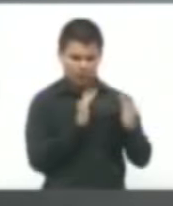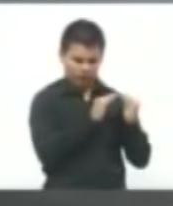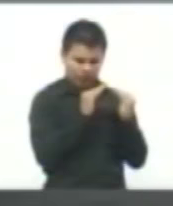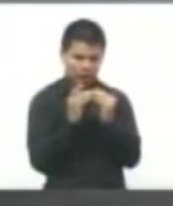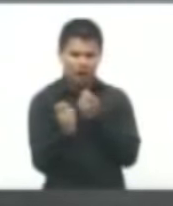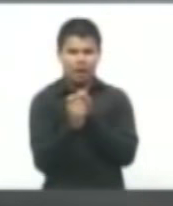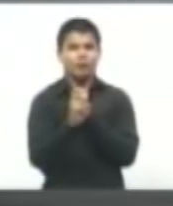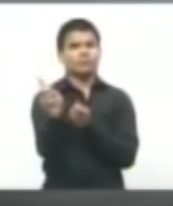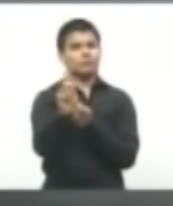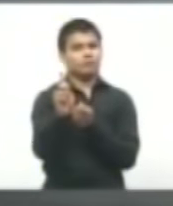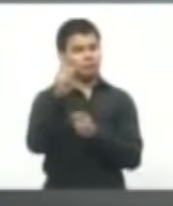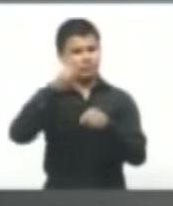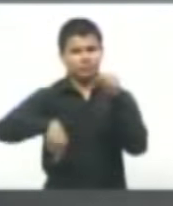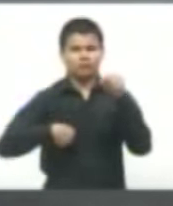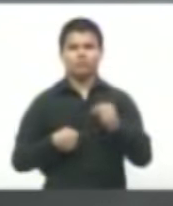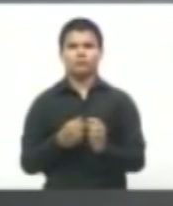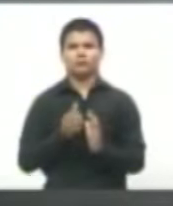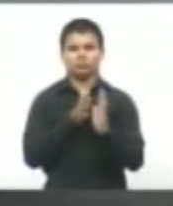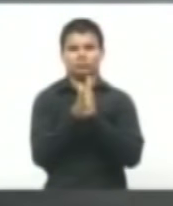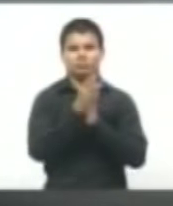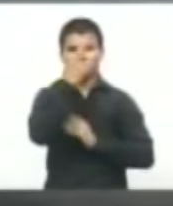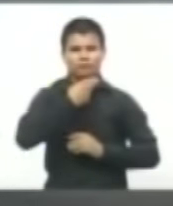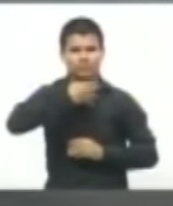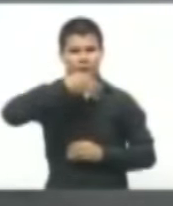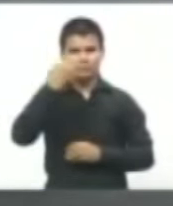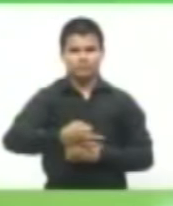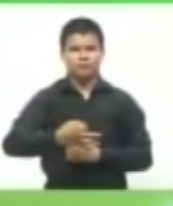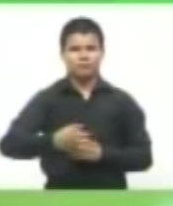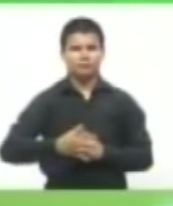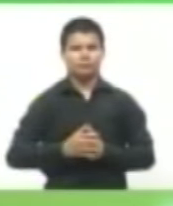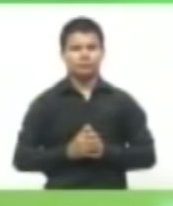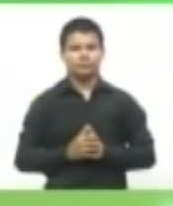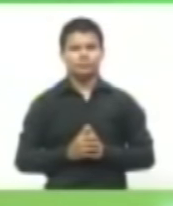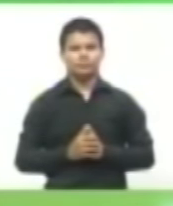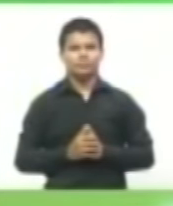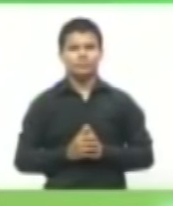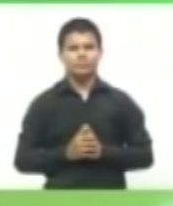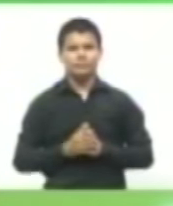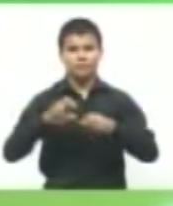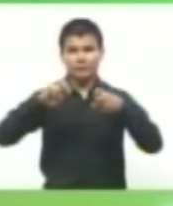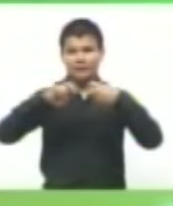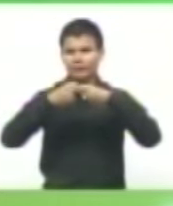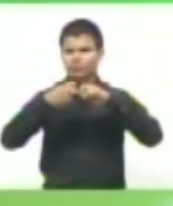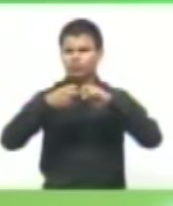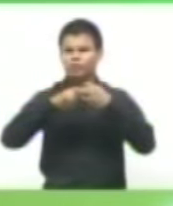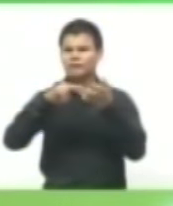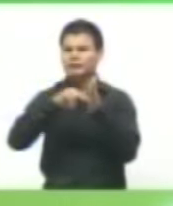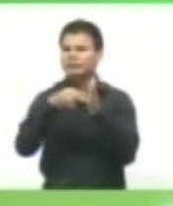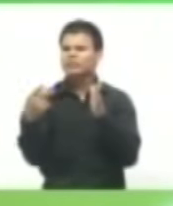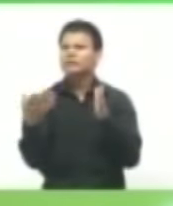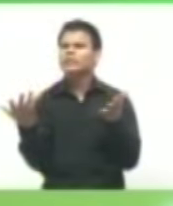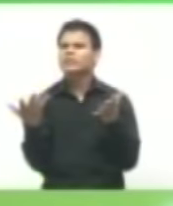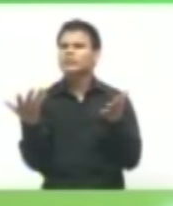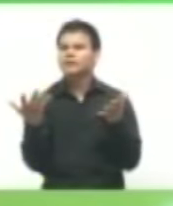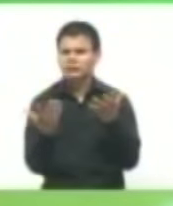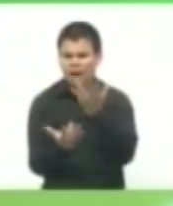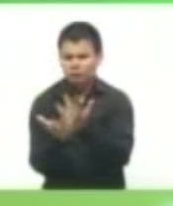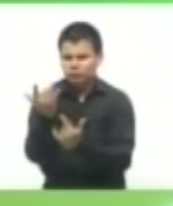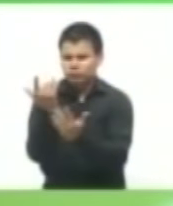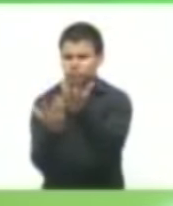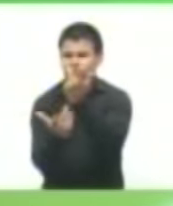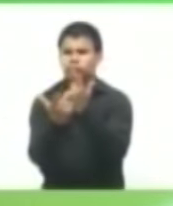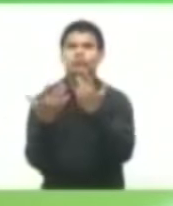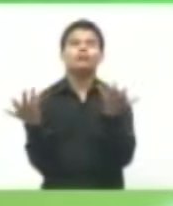JJ Verbel, Las Noticias, un compromiso con la verdad. Una falla técnica ocasionó un nuevo incendio protagonizado por otro de los buses